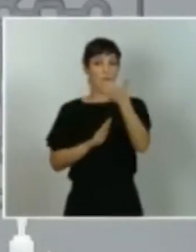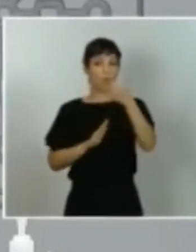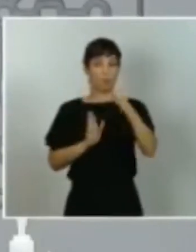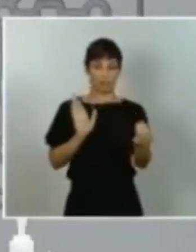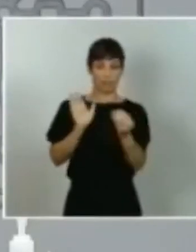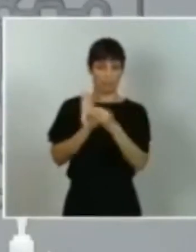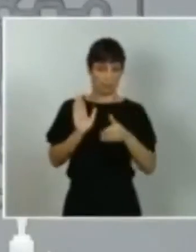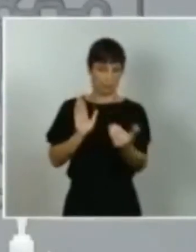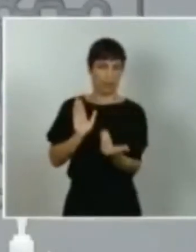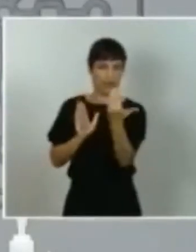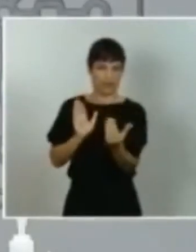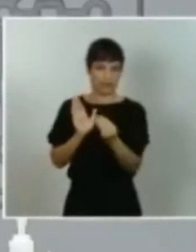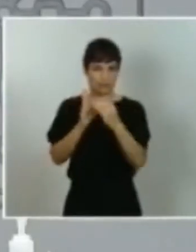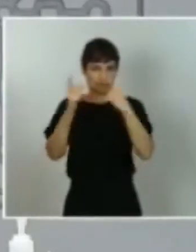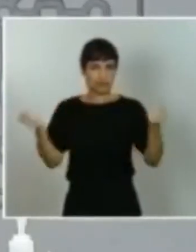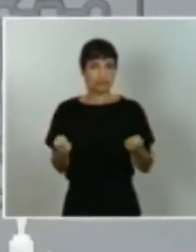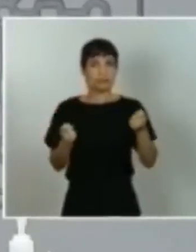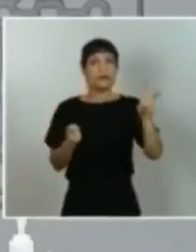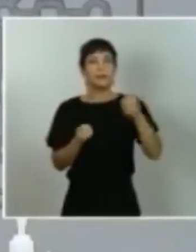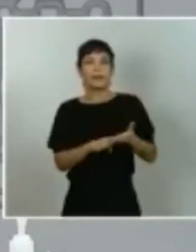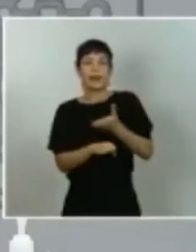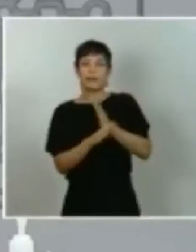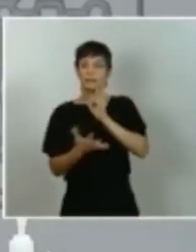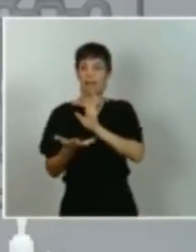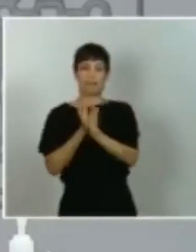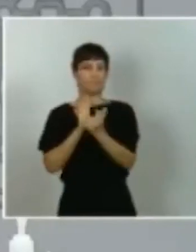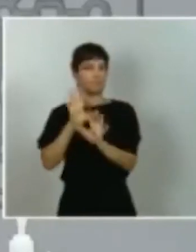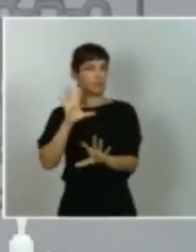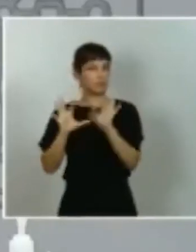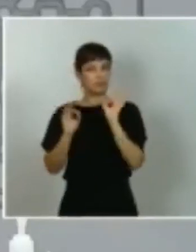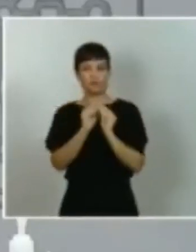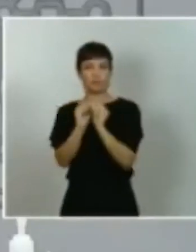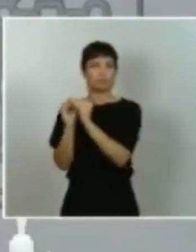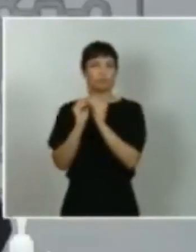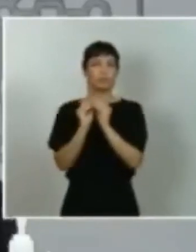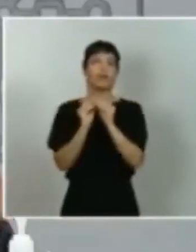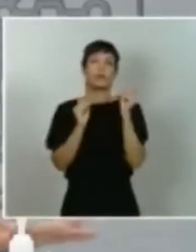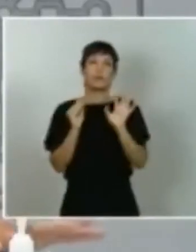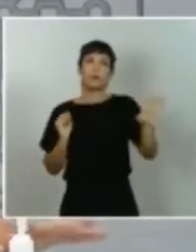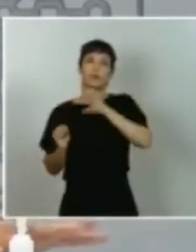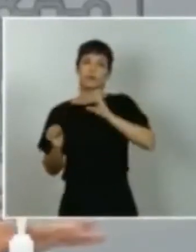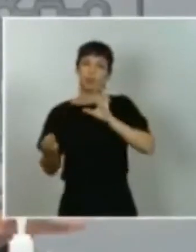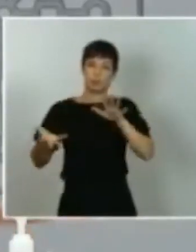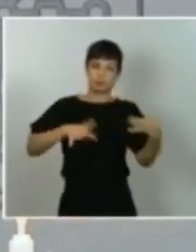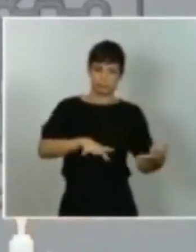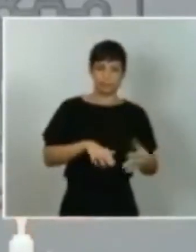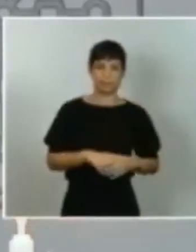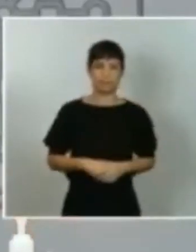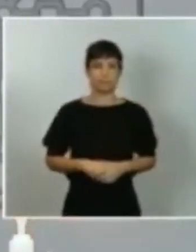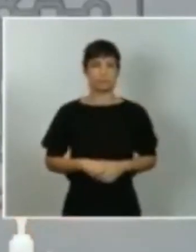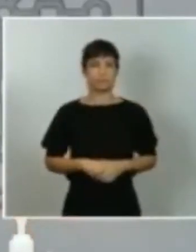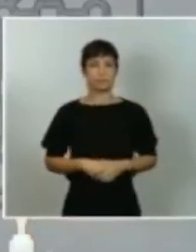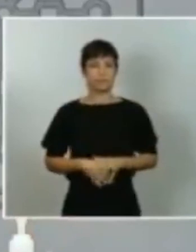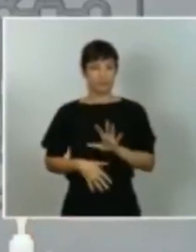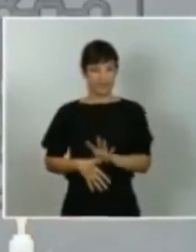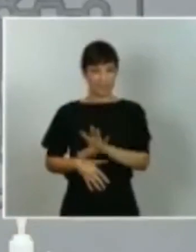es fruto de una decisión colegiada y que se tiene que hacer efectiva por parte de las comunidades autónomas. Una decisión colegiada que, también lo que quiero